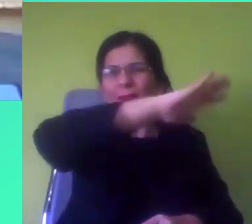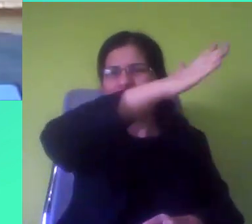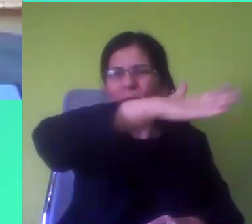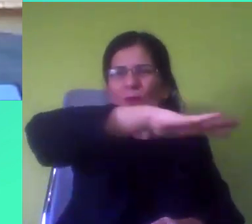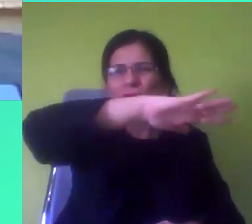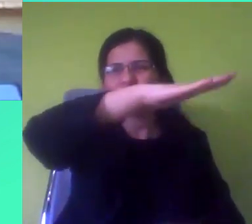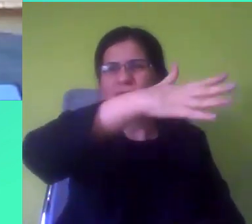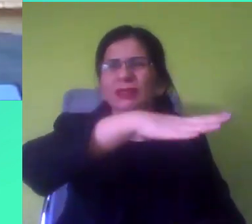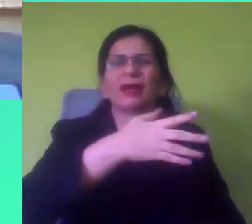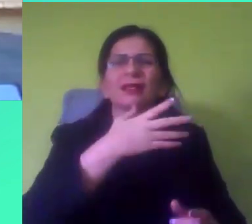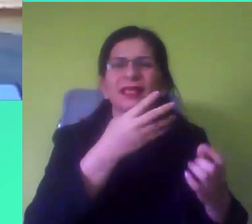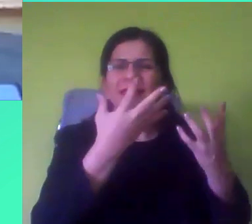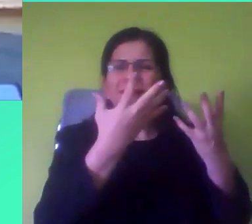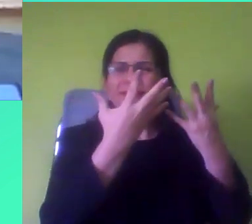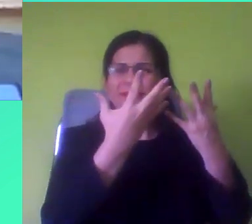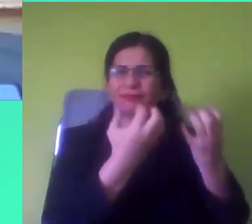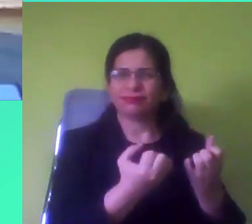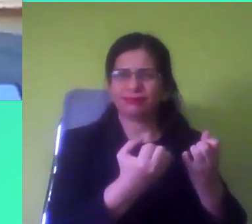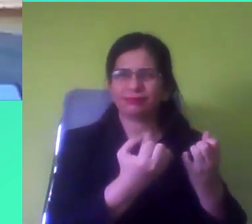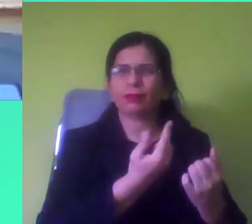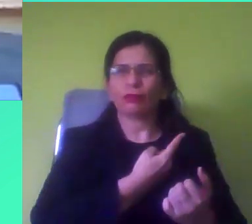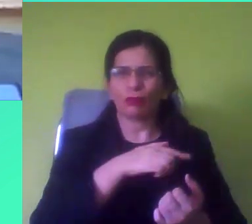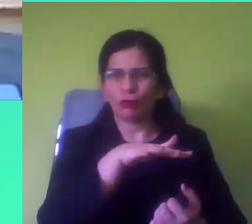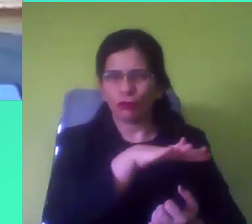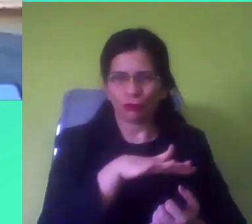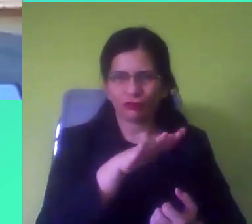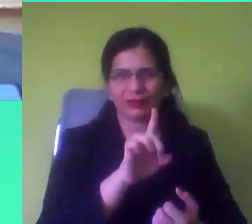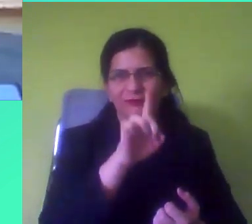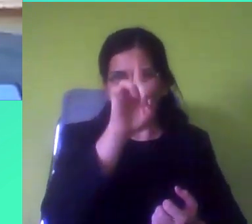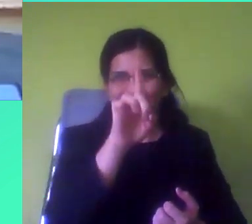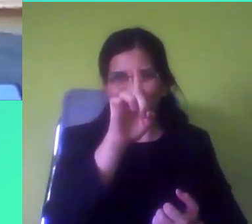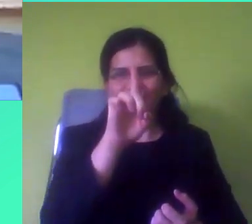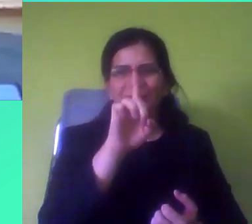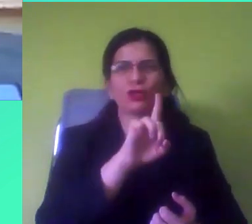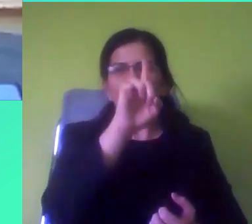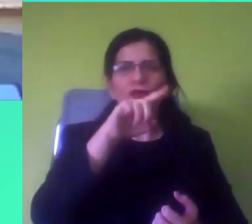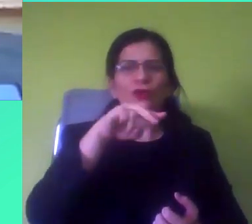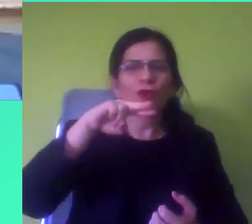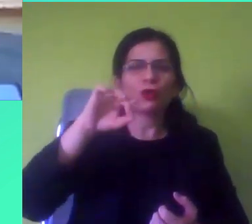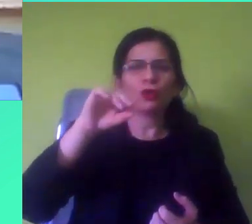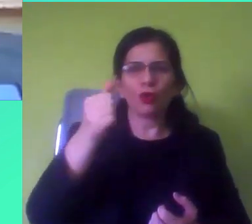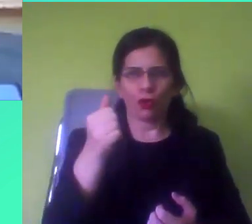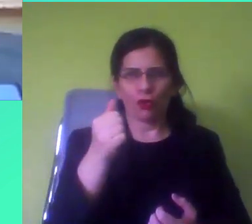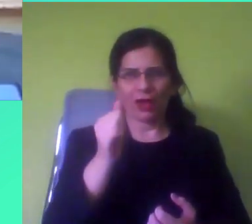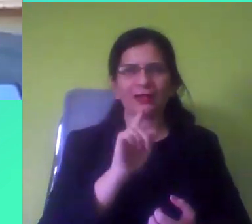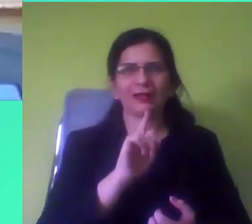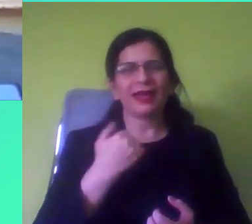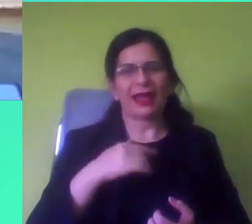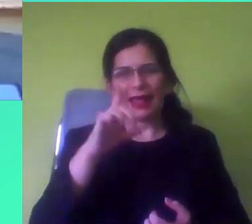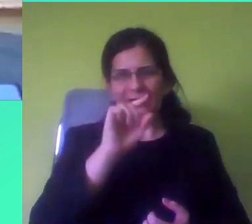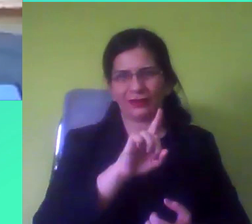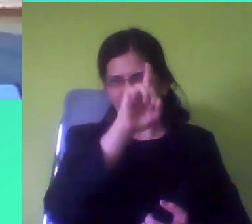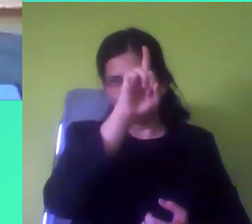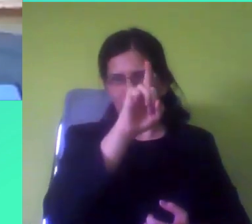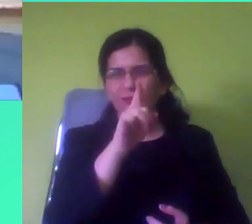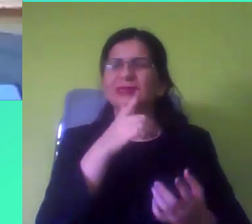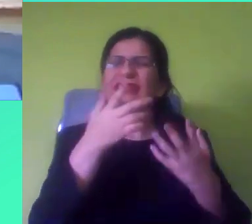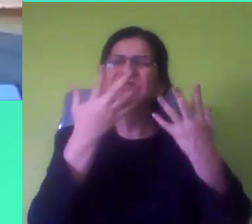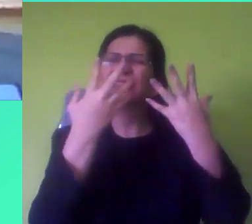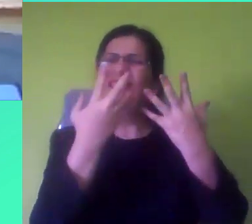son los Andes que se podrían llamar los Andes del NOA, que son lugares donde es tan seco el ambiente que los glaciares solo